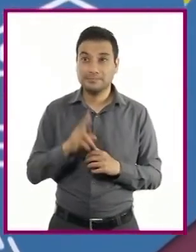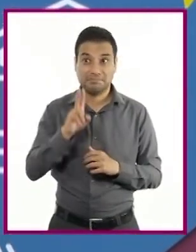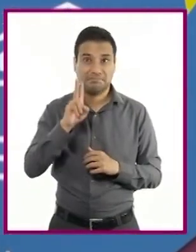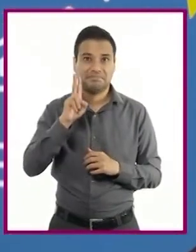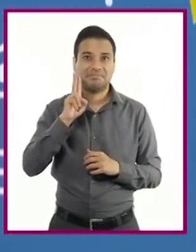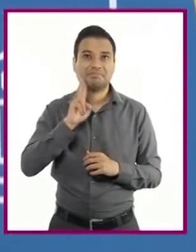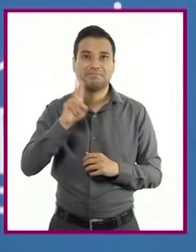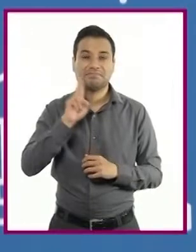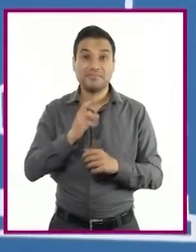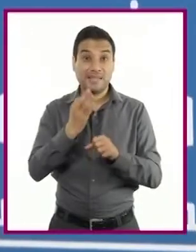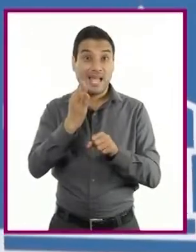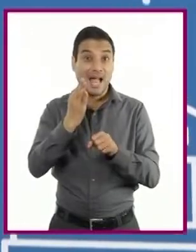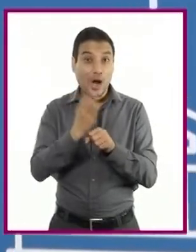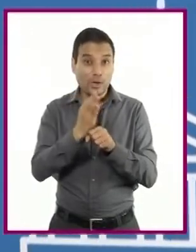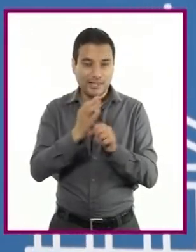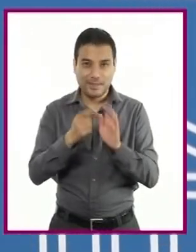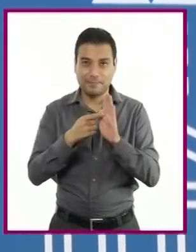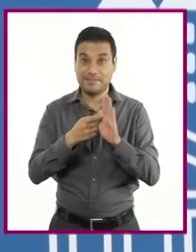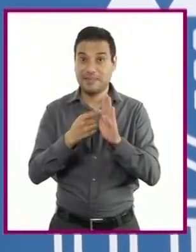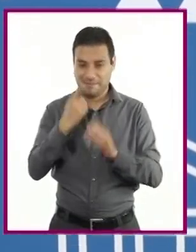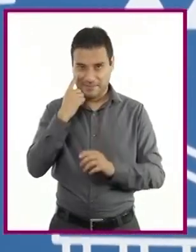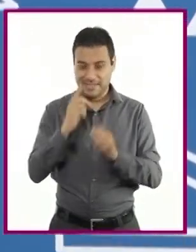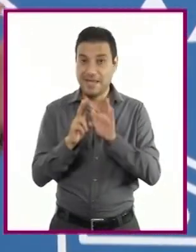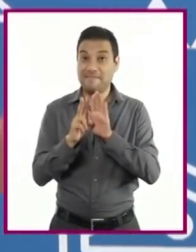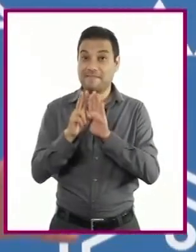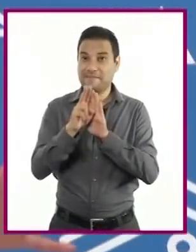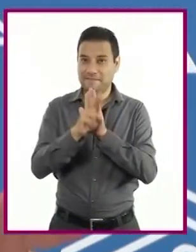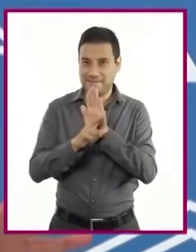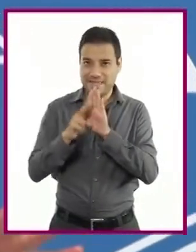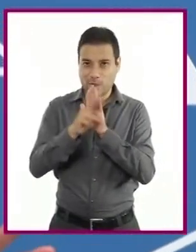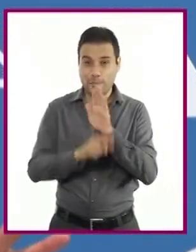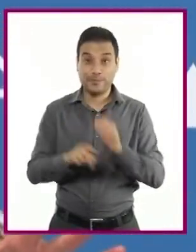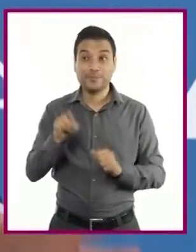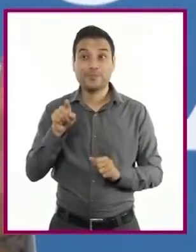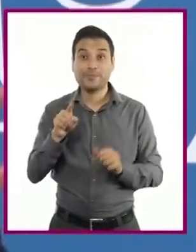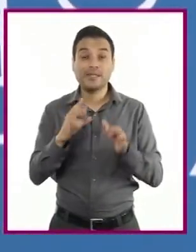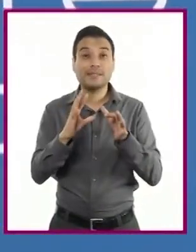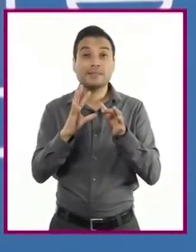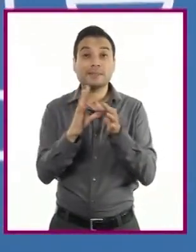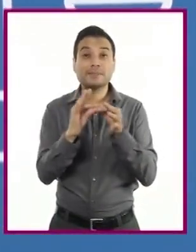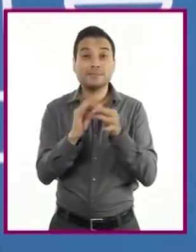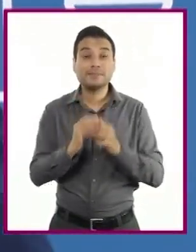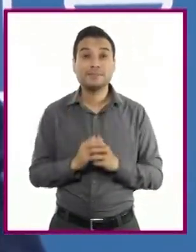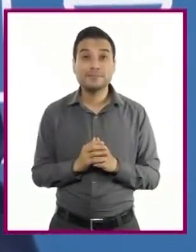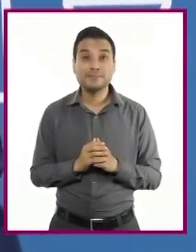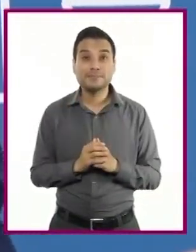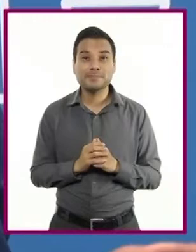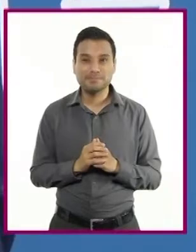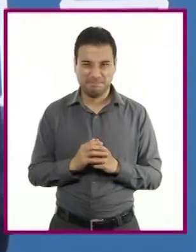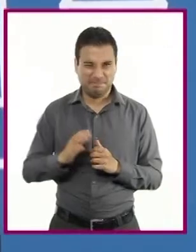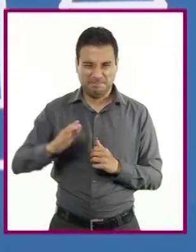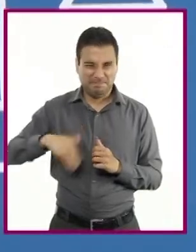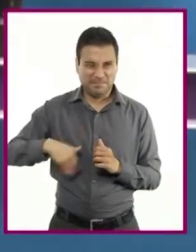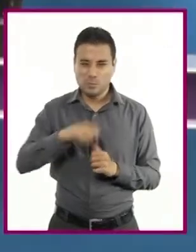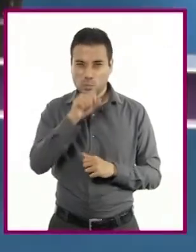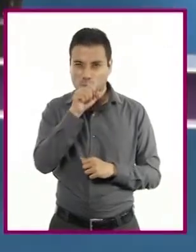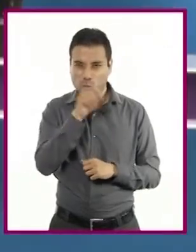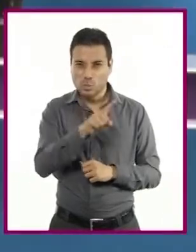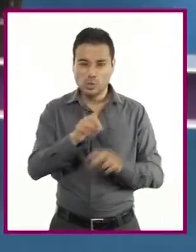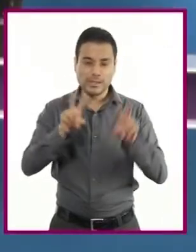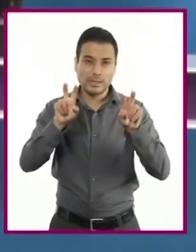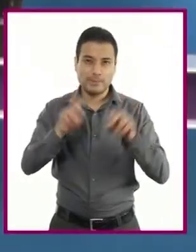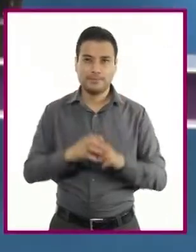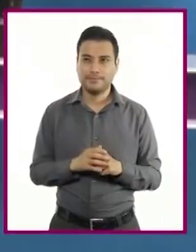si ahora presentamos el siguiente material audiovisual que hace referencia al comentario que acaba de decir?